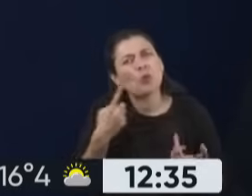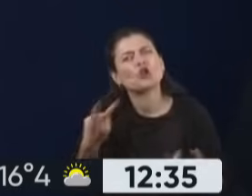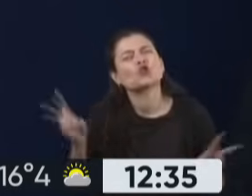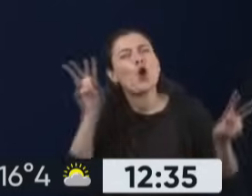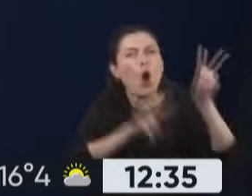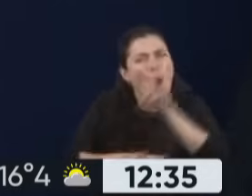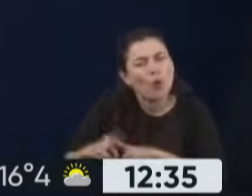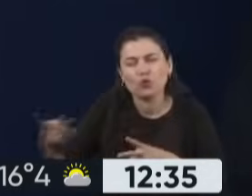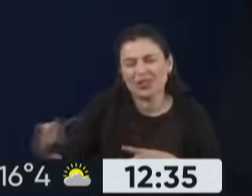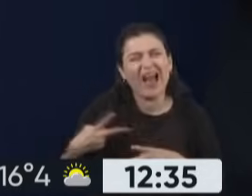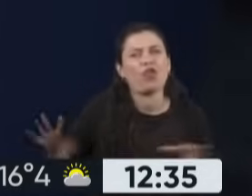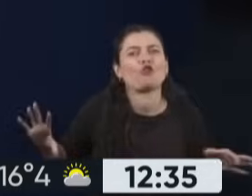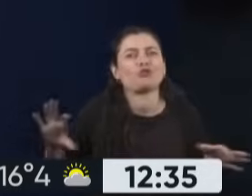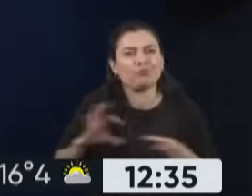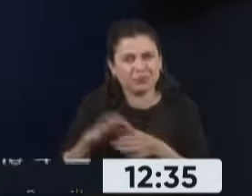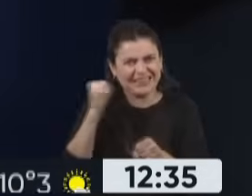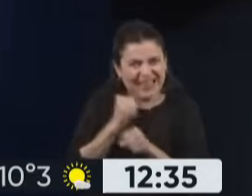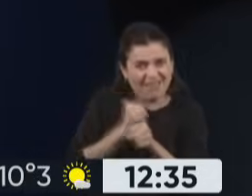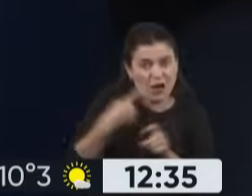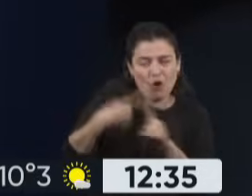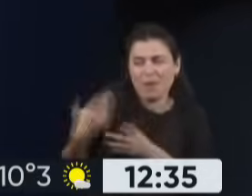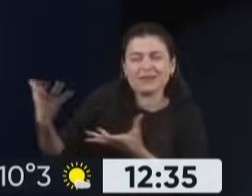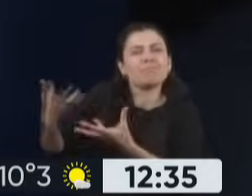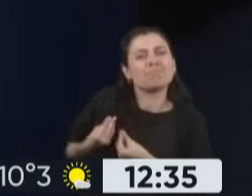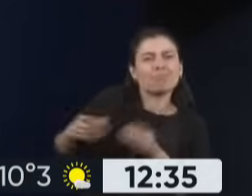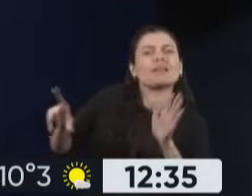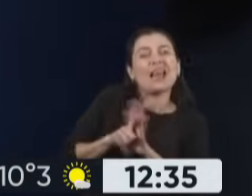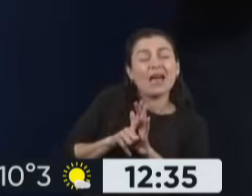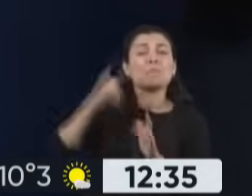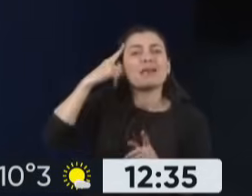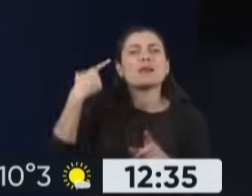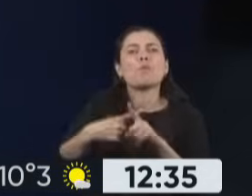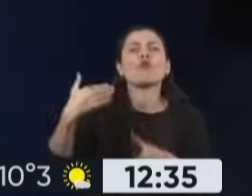para blindar a administraciones futuras.